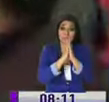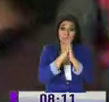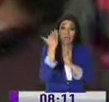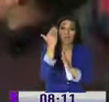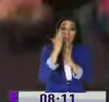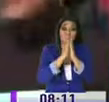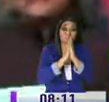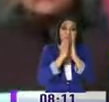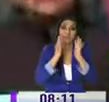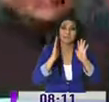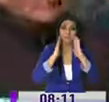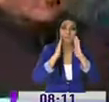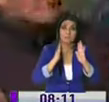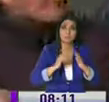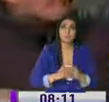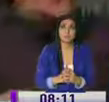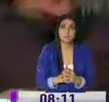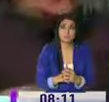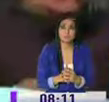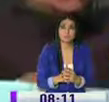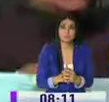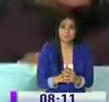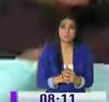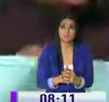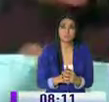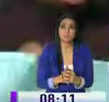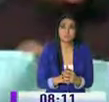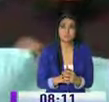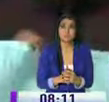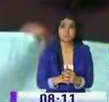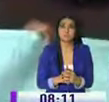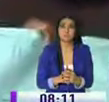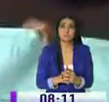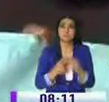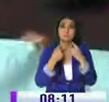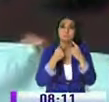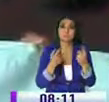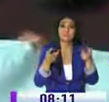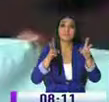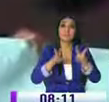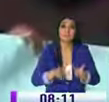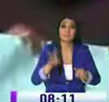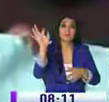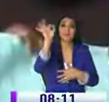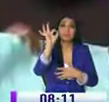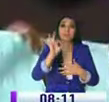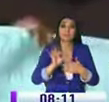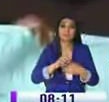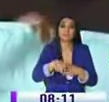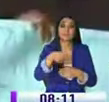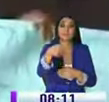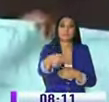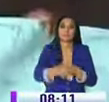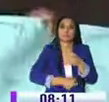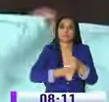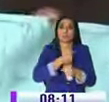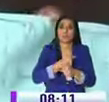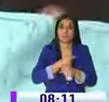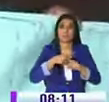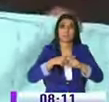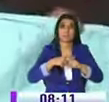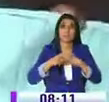entiendo por lo que hemos conversado que también se ha dicho pues que se va a poner en el presupuesto para el próximo año pero como nosotros decimos